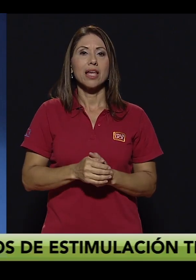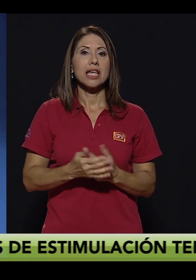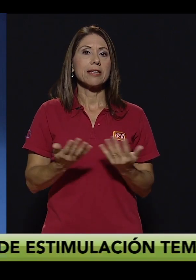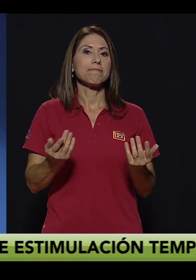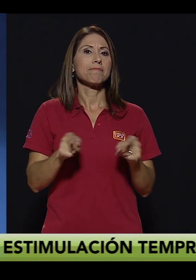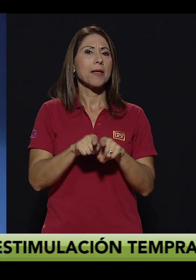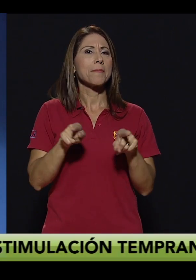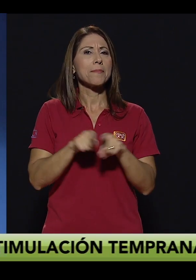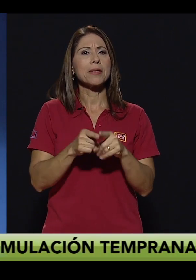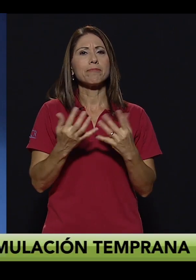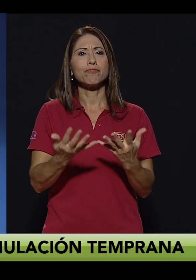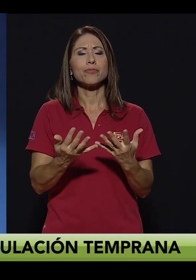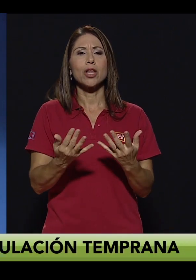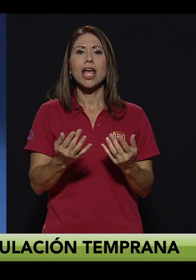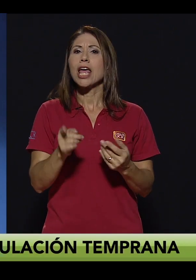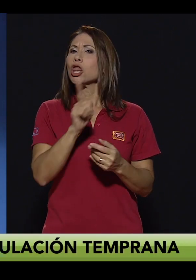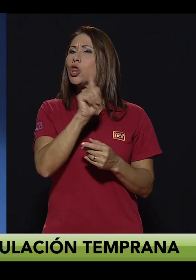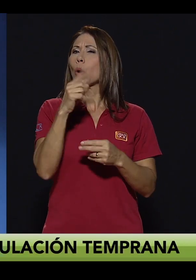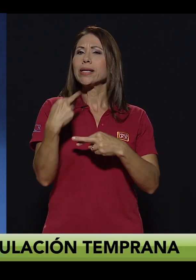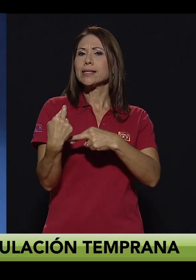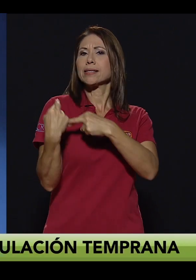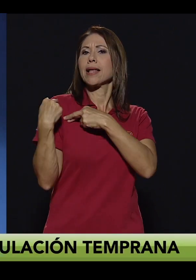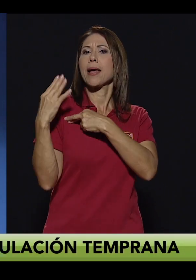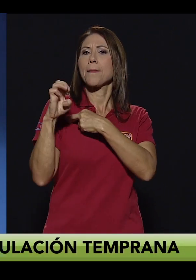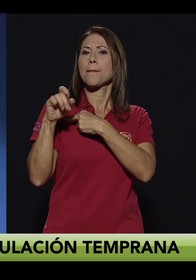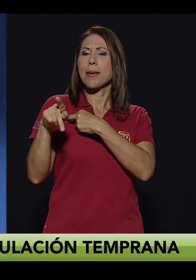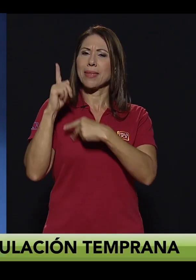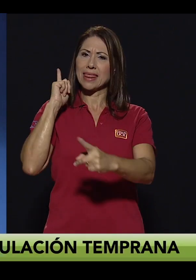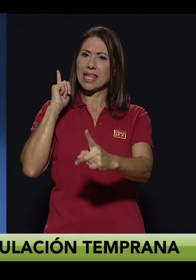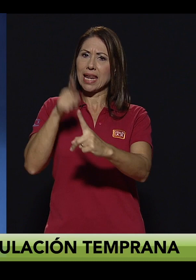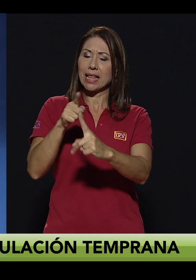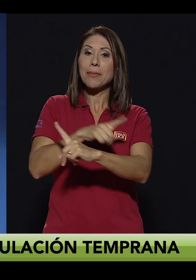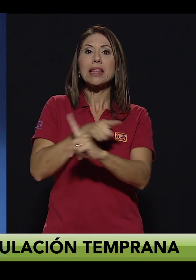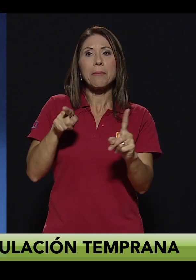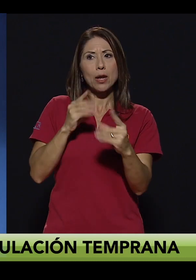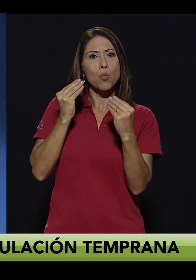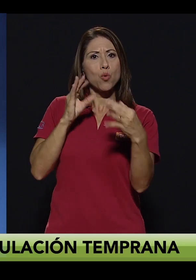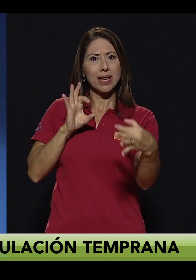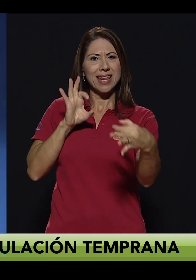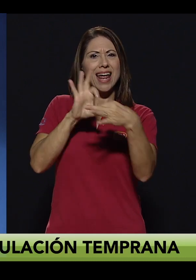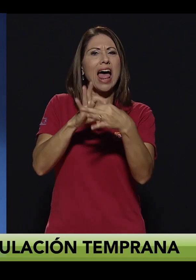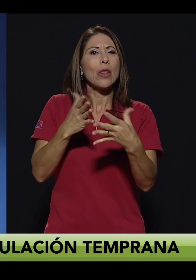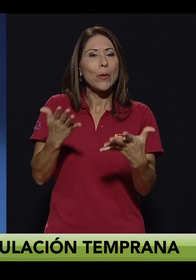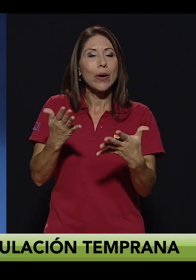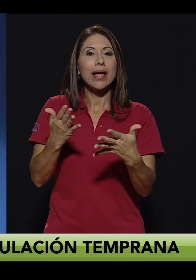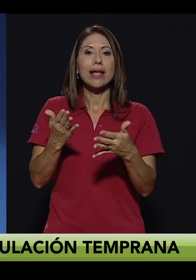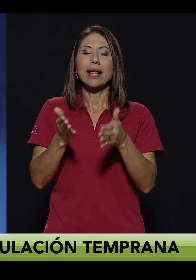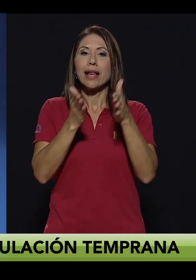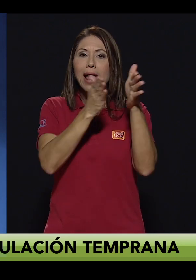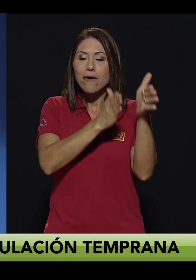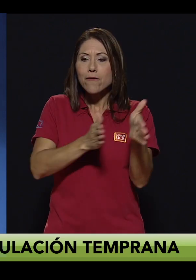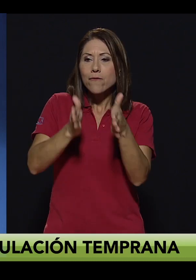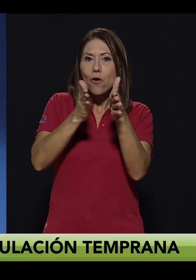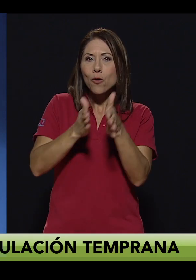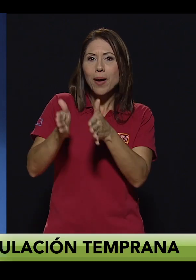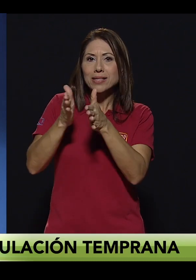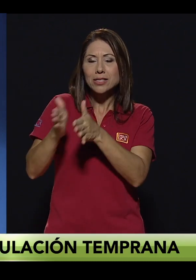que digamos no es una competencia directa del mes pero que está también estrechamente ligado en la formación